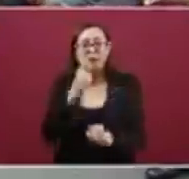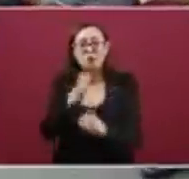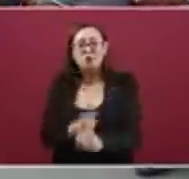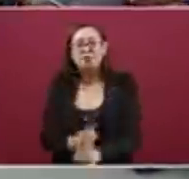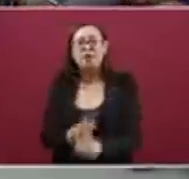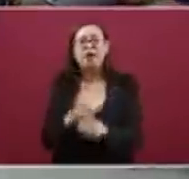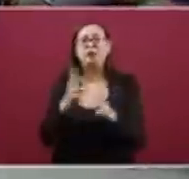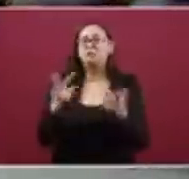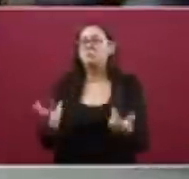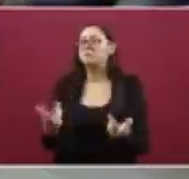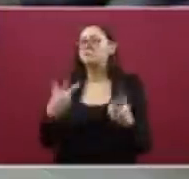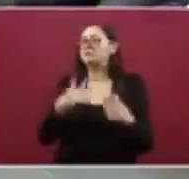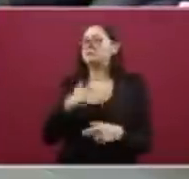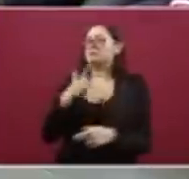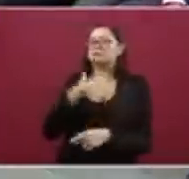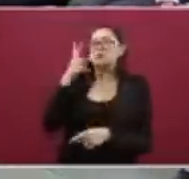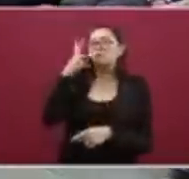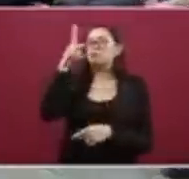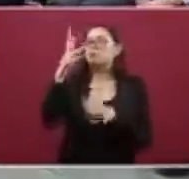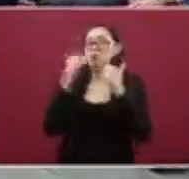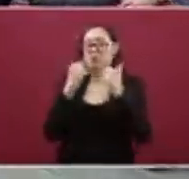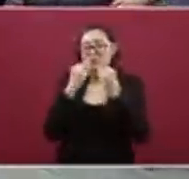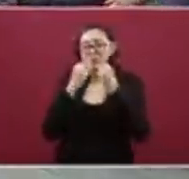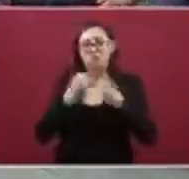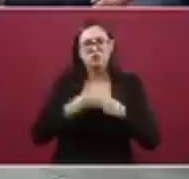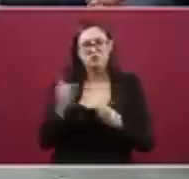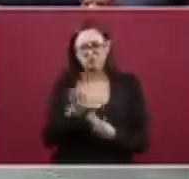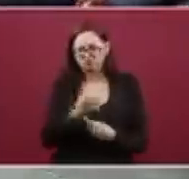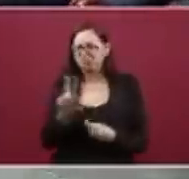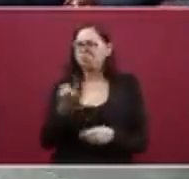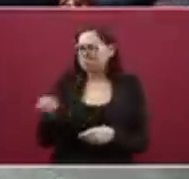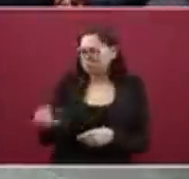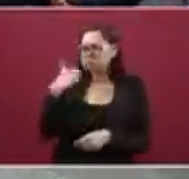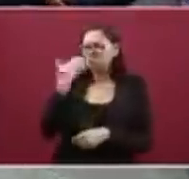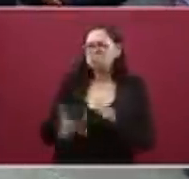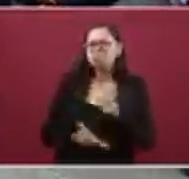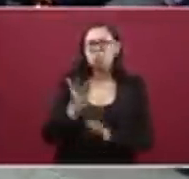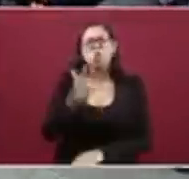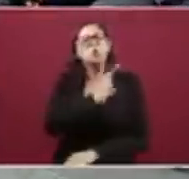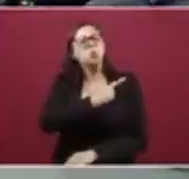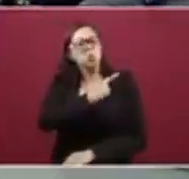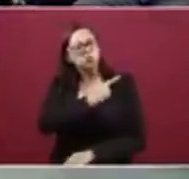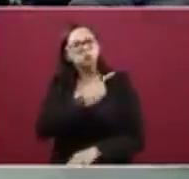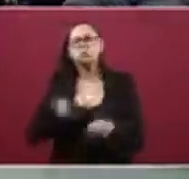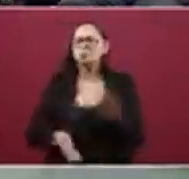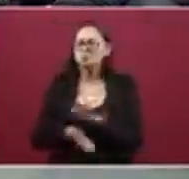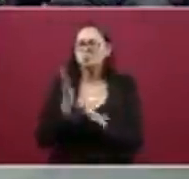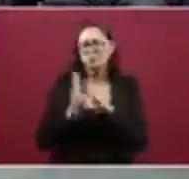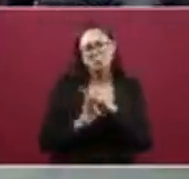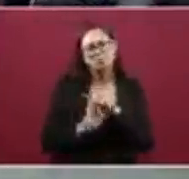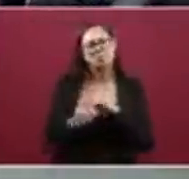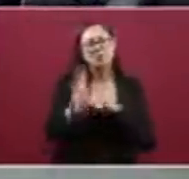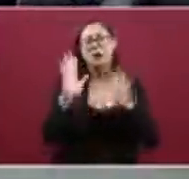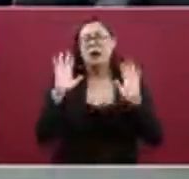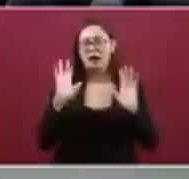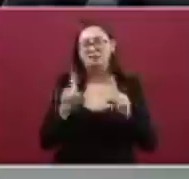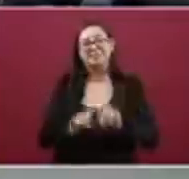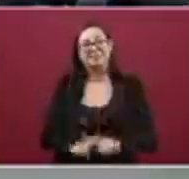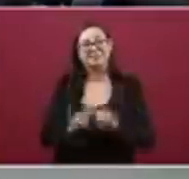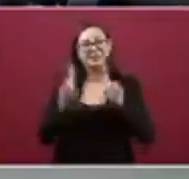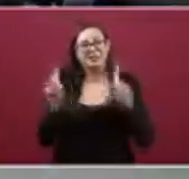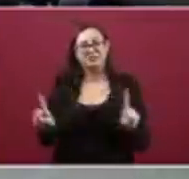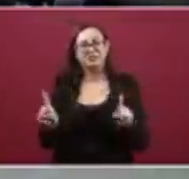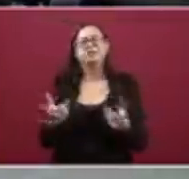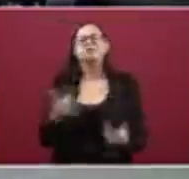falta de perspectivas nuestro gobierno y ese es un objetivo